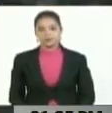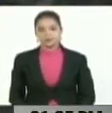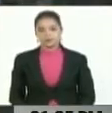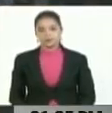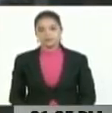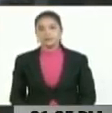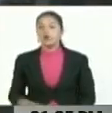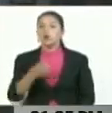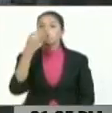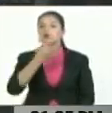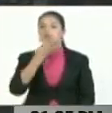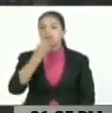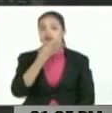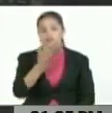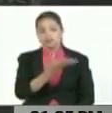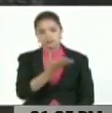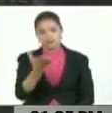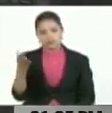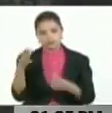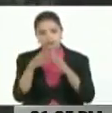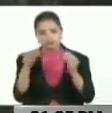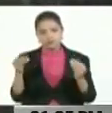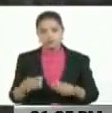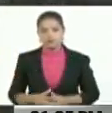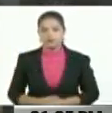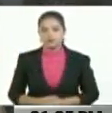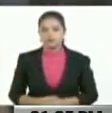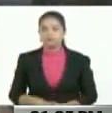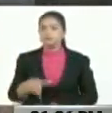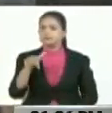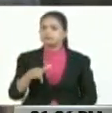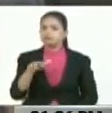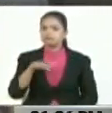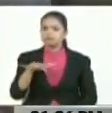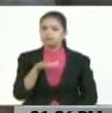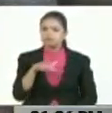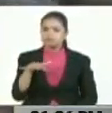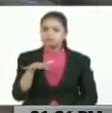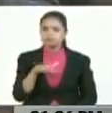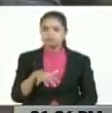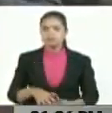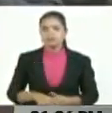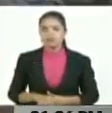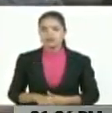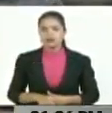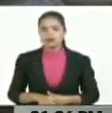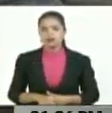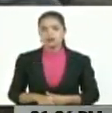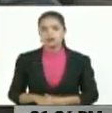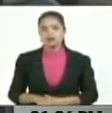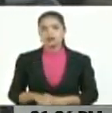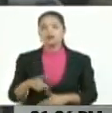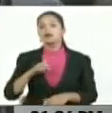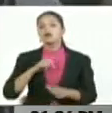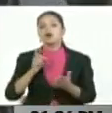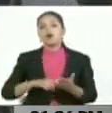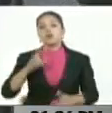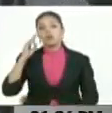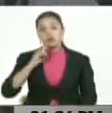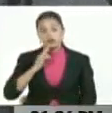Muy buenas tardes para todos. Estamos aquí en la sede de la Zona Operativa de Defensa Integral del Estado de